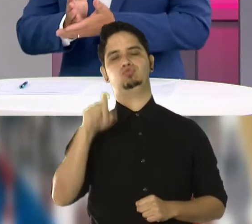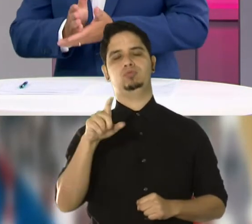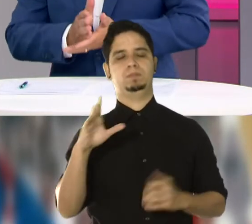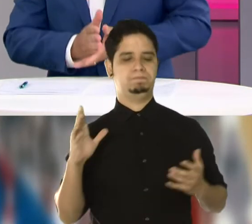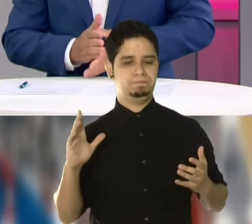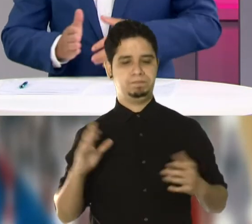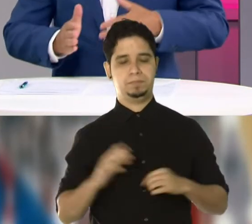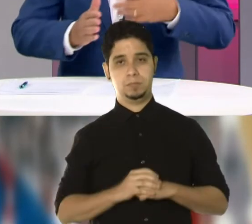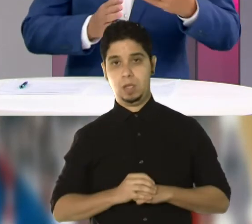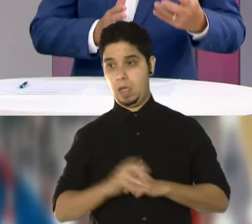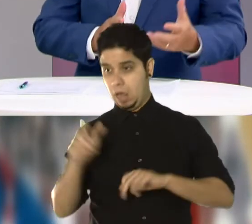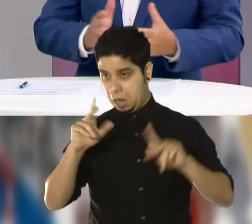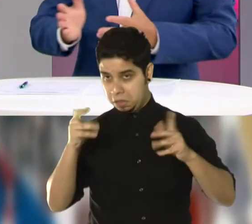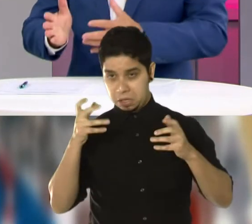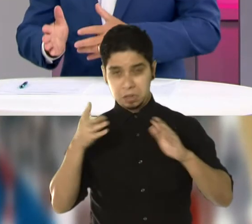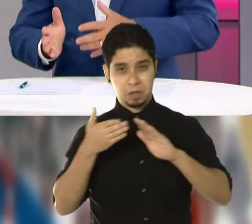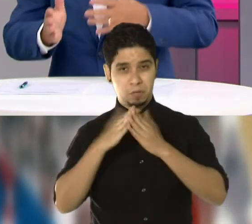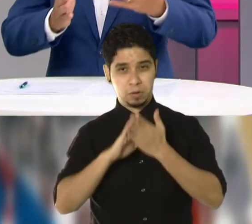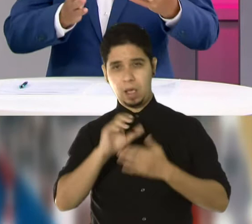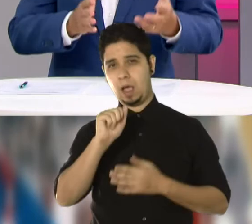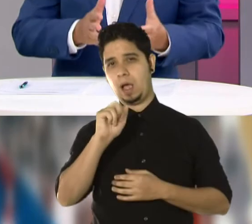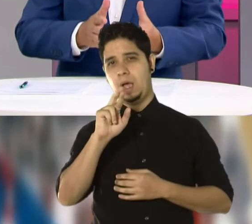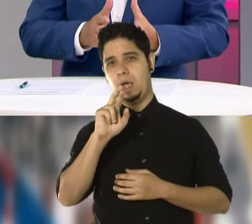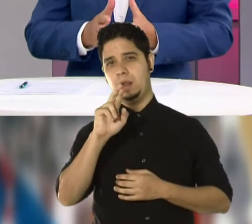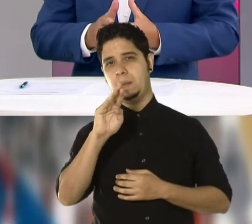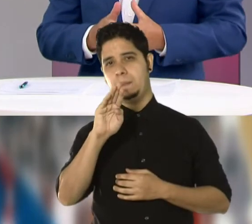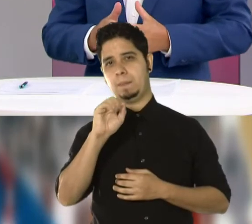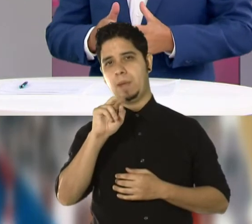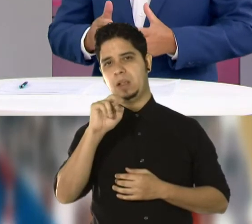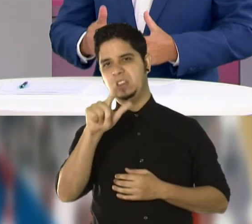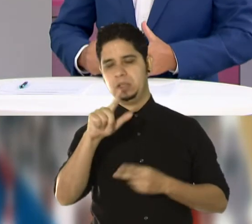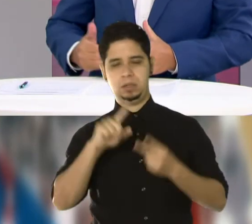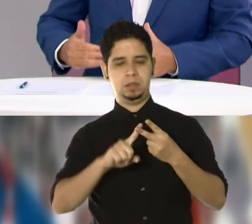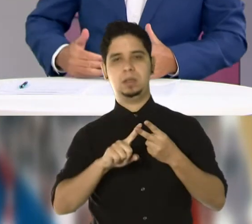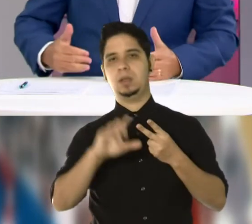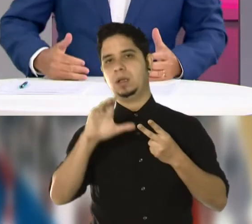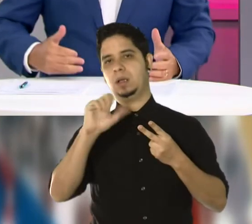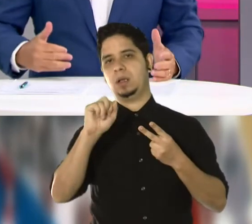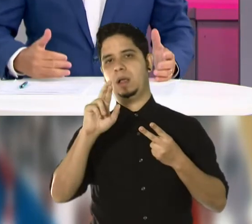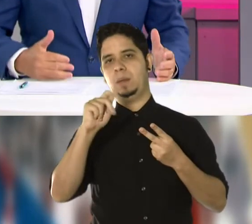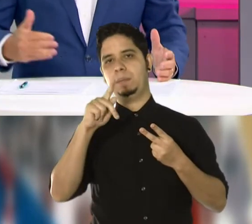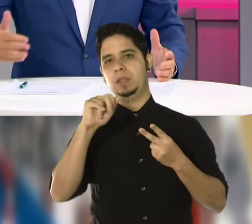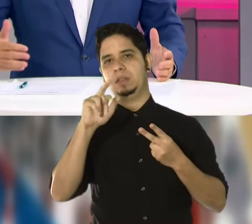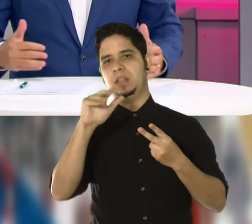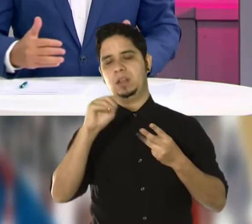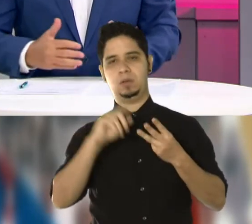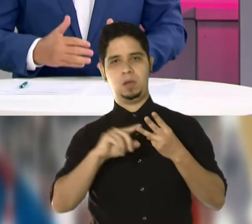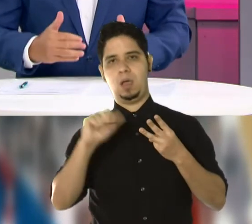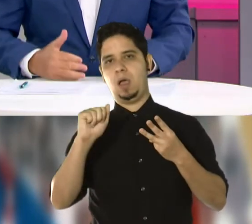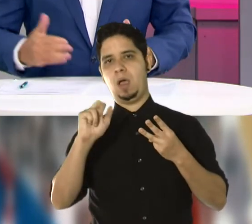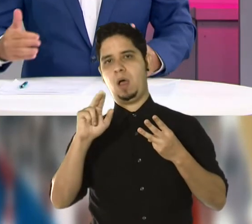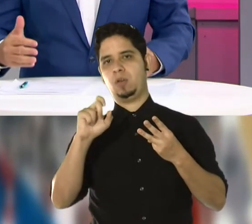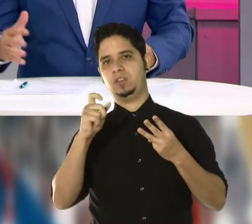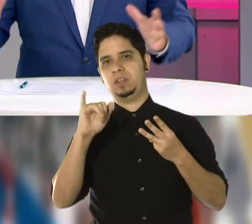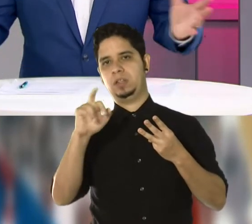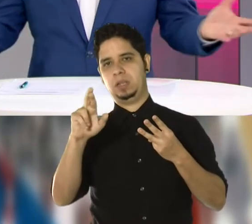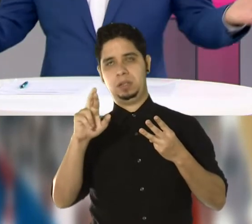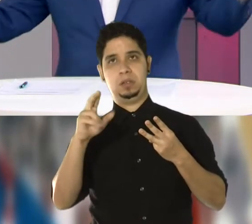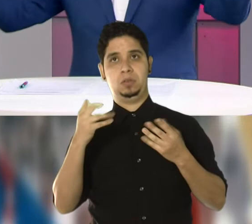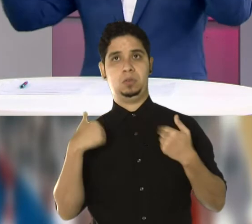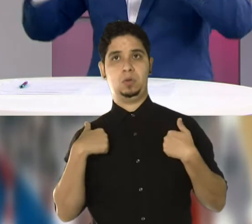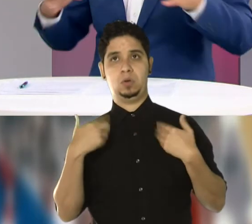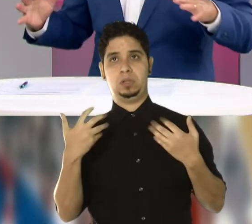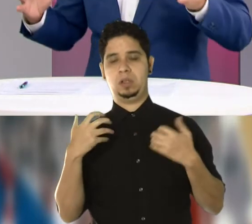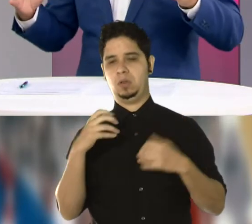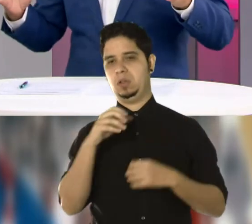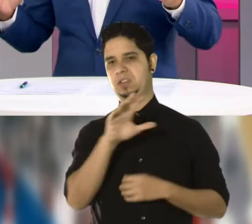por el área de construcción, que quiera ser albañil, carpintero, que quiera ser el auxiliar, que diga, pero yo quiero buscar un empleado seguro que por lo menos esté 5 o 10 años, con todo